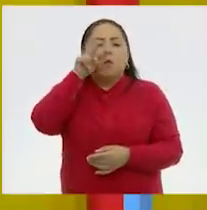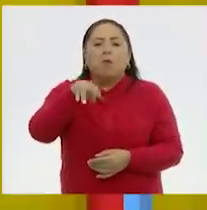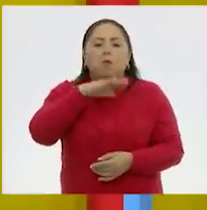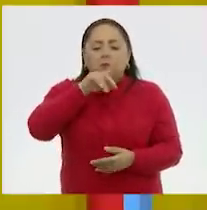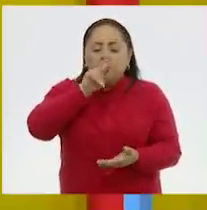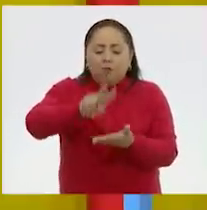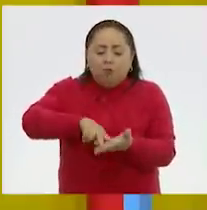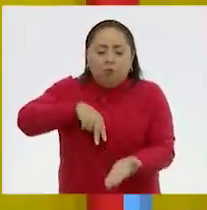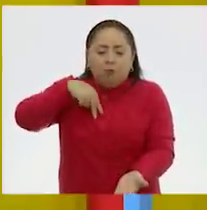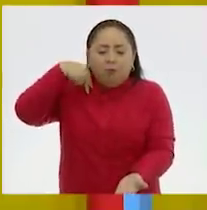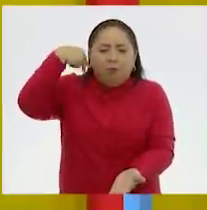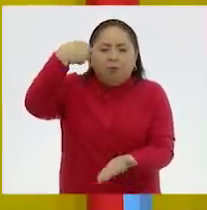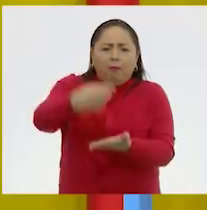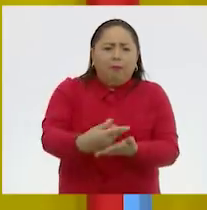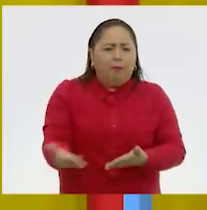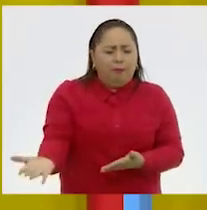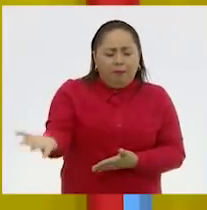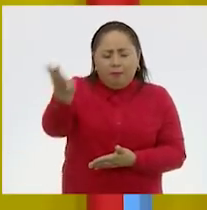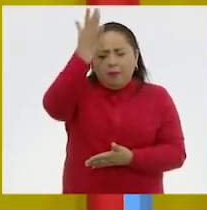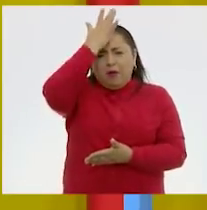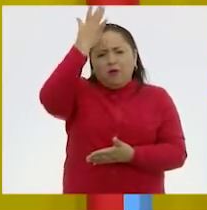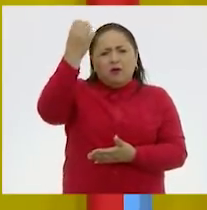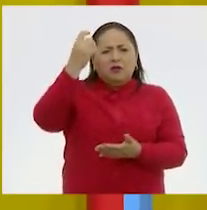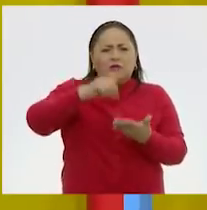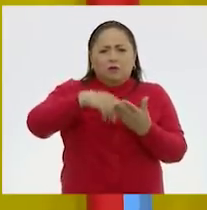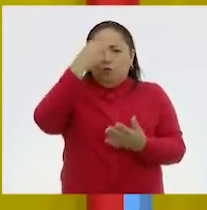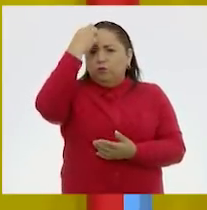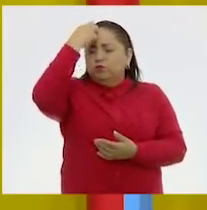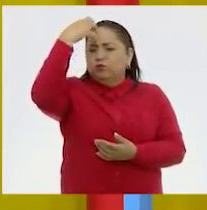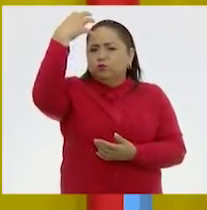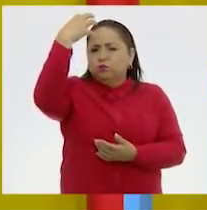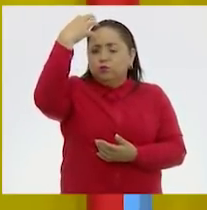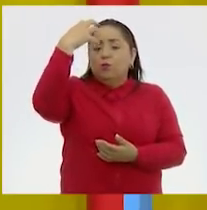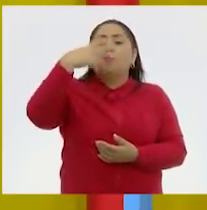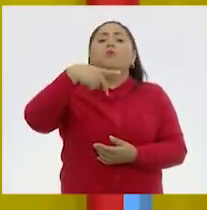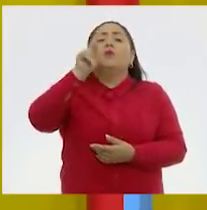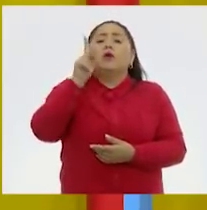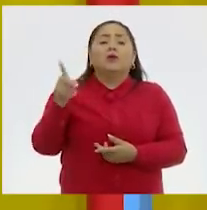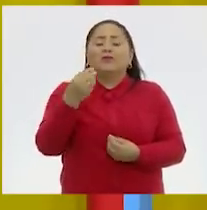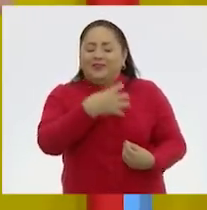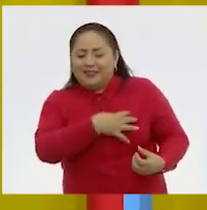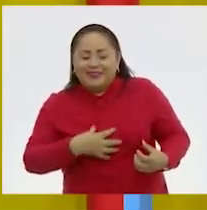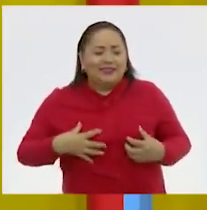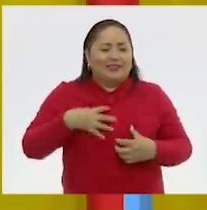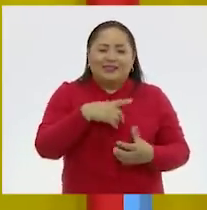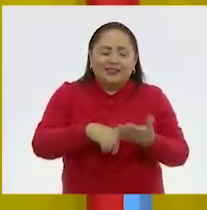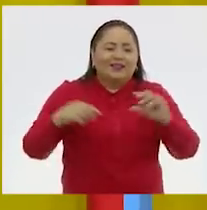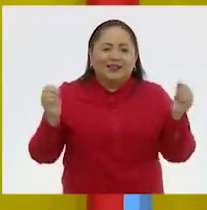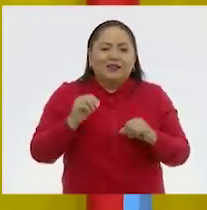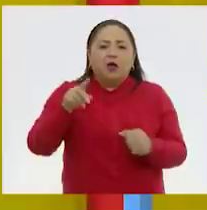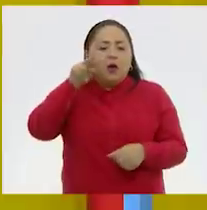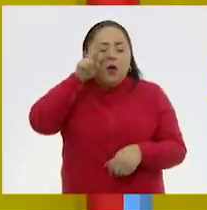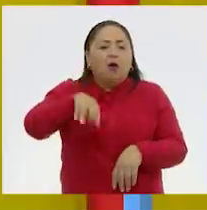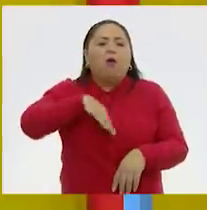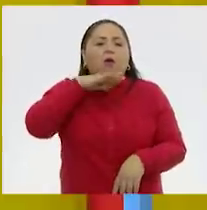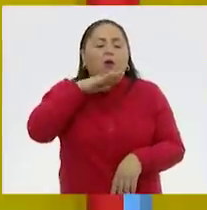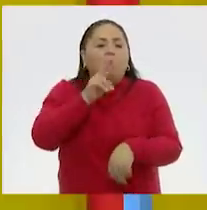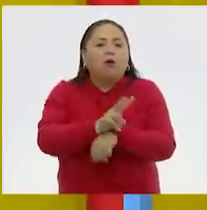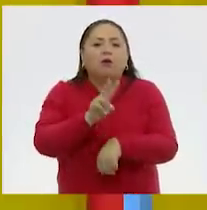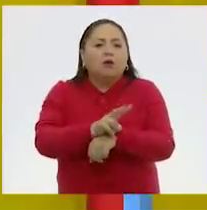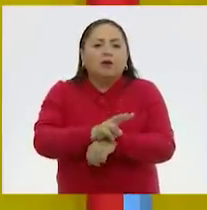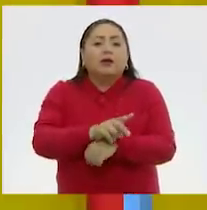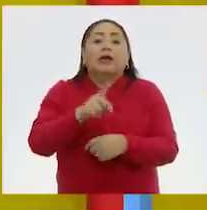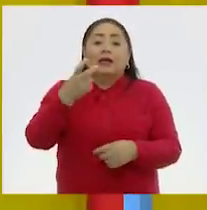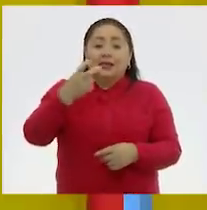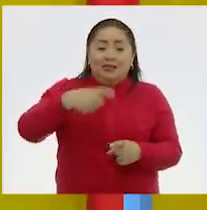se tropezó y se pegó horrible en la frente y le salió un chichonzote. Pero era tanta su alegría que se puso a correr que no se fijó. Y entonces